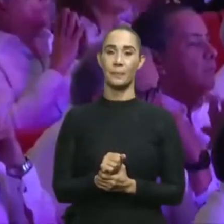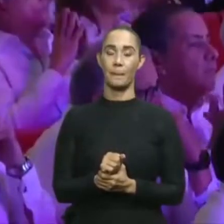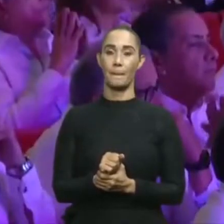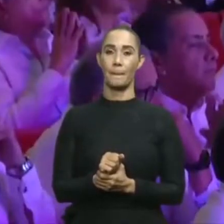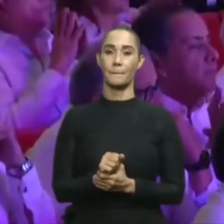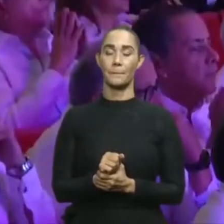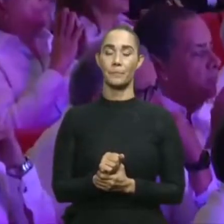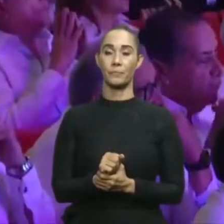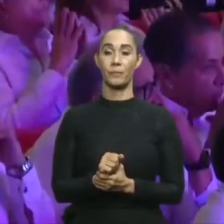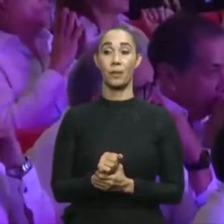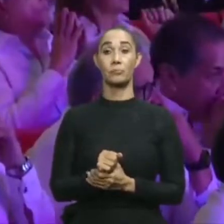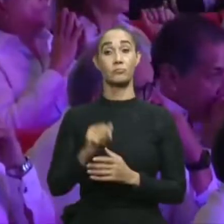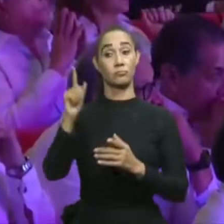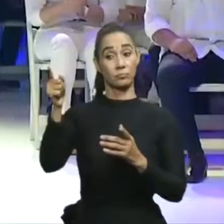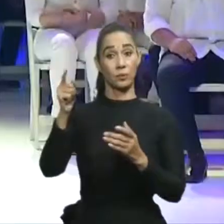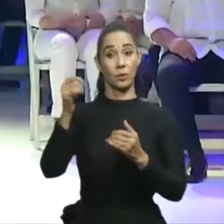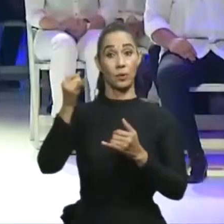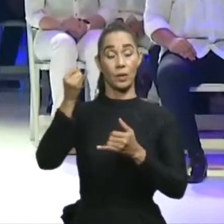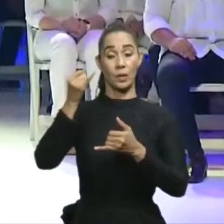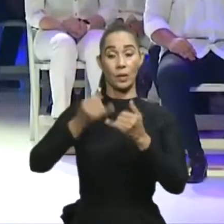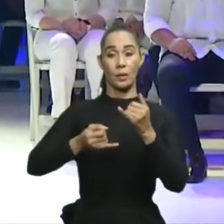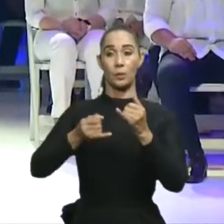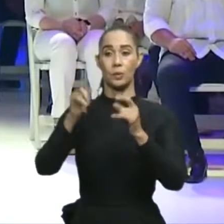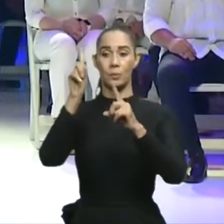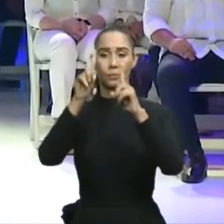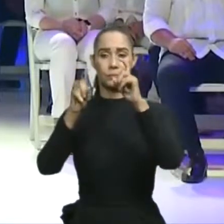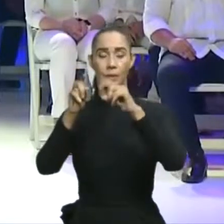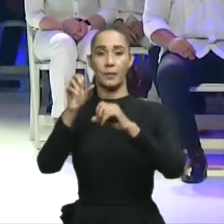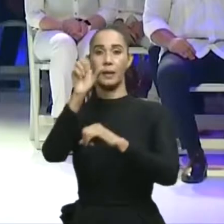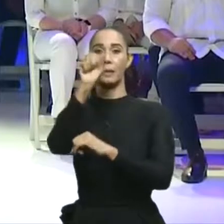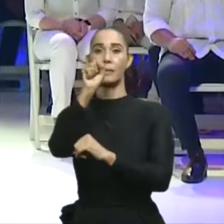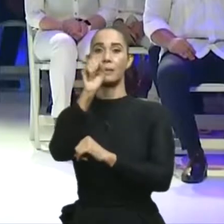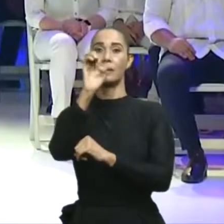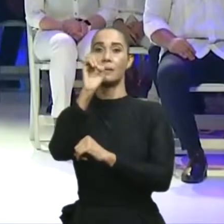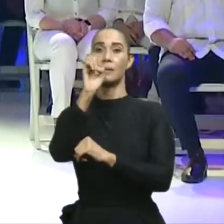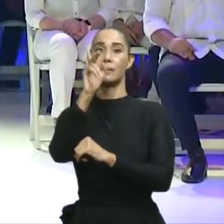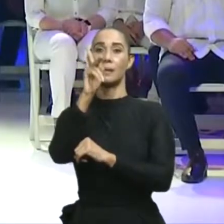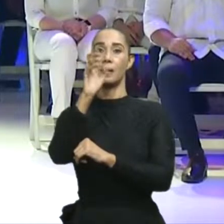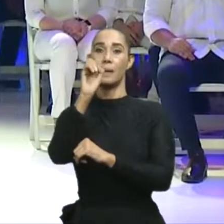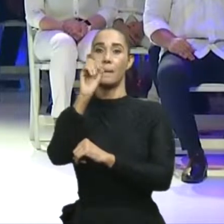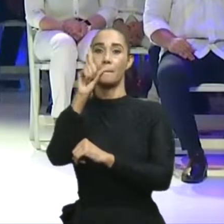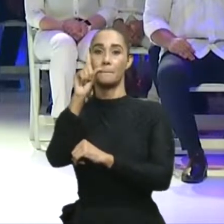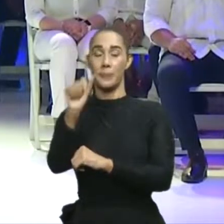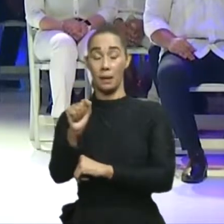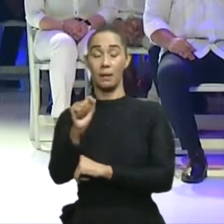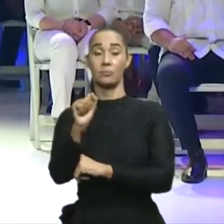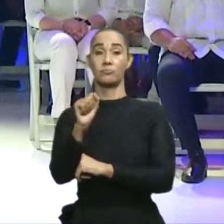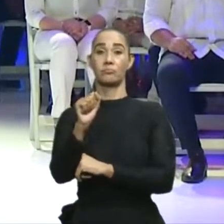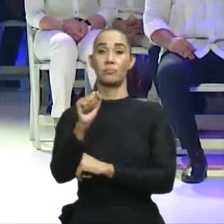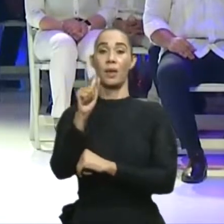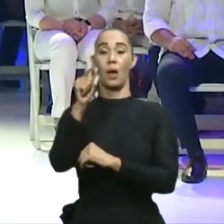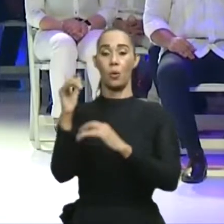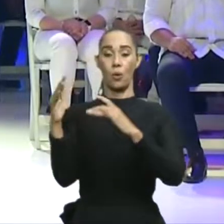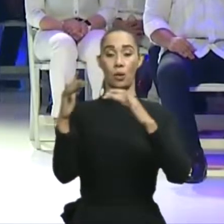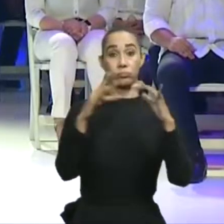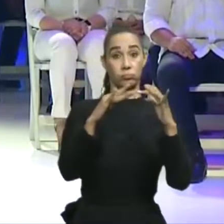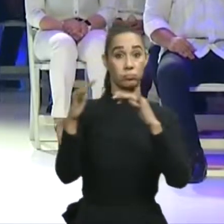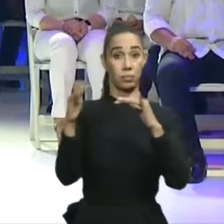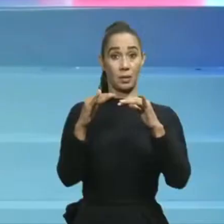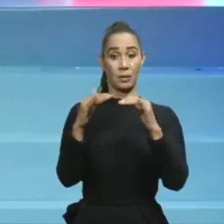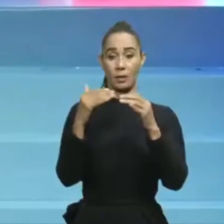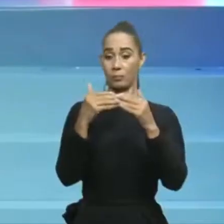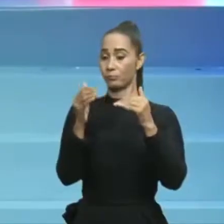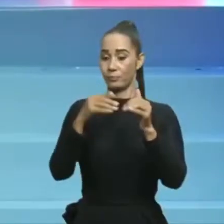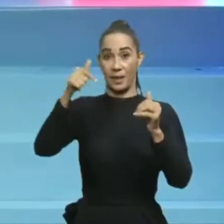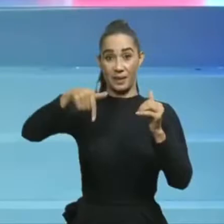según las últimas estimaciones de la cepal aún con el efecto adverso de la guerra república